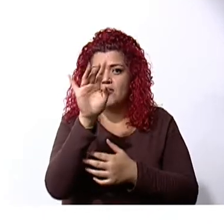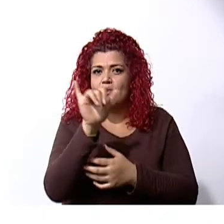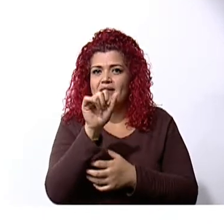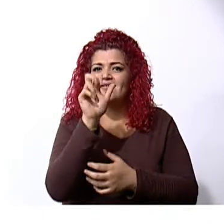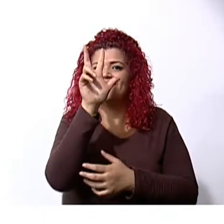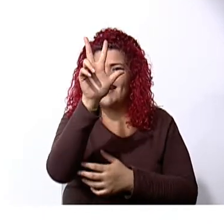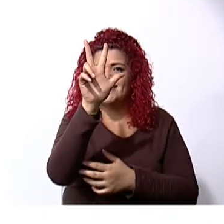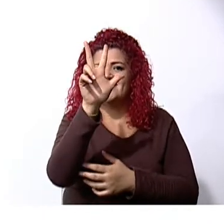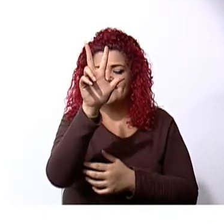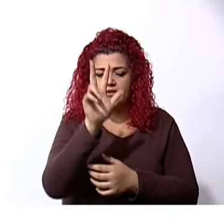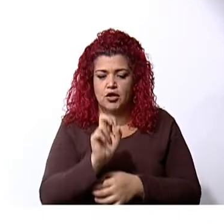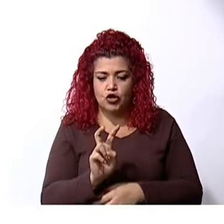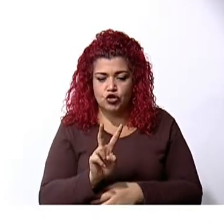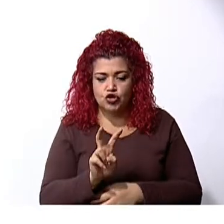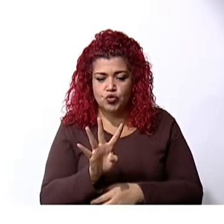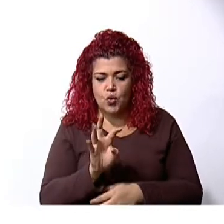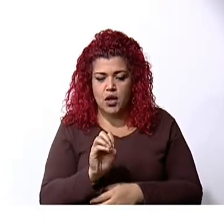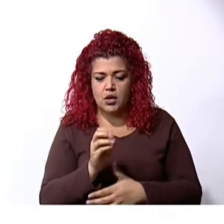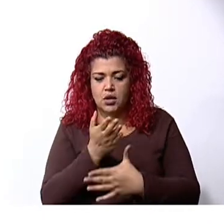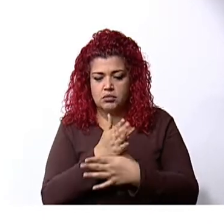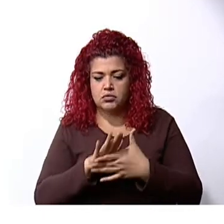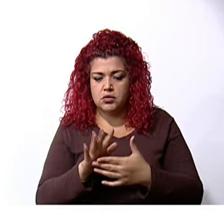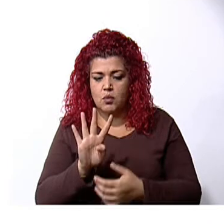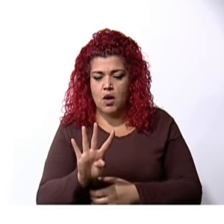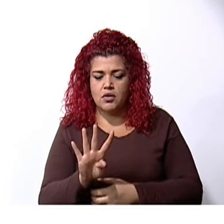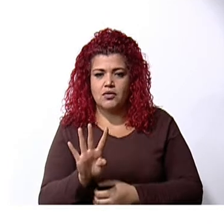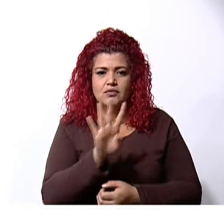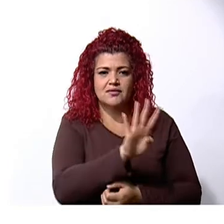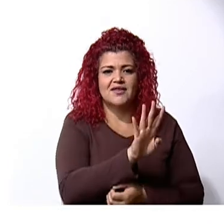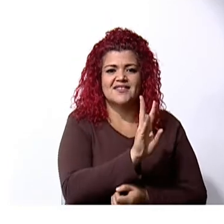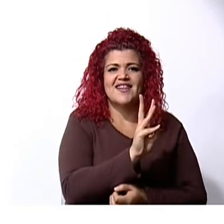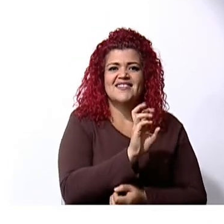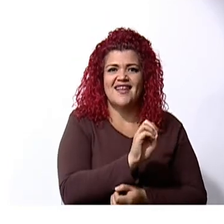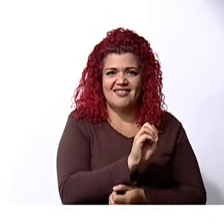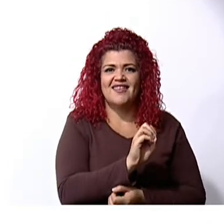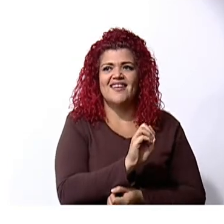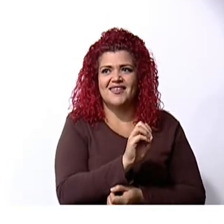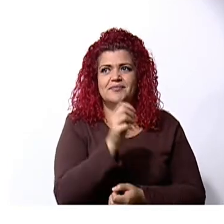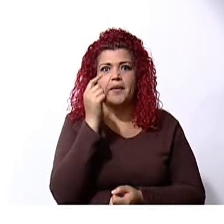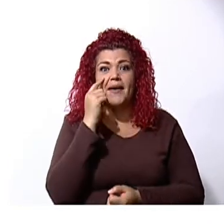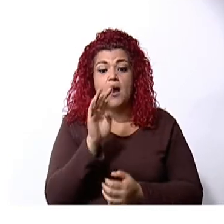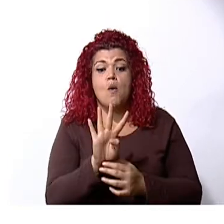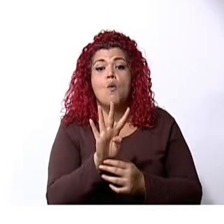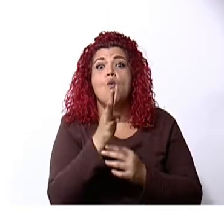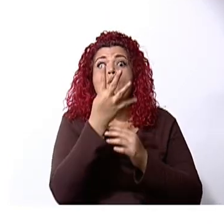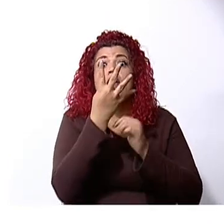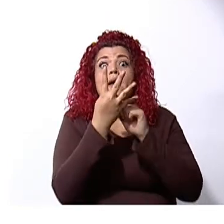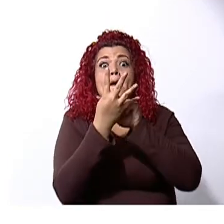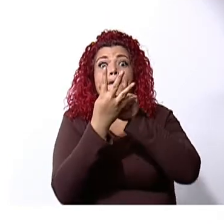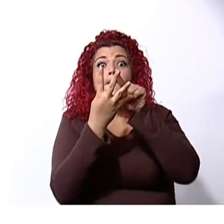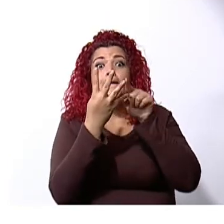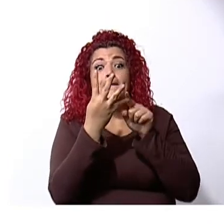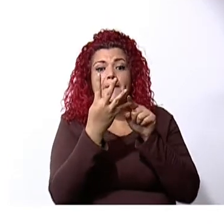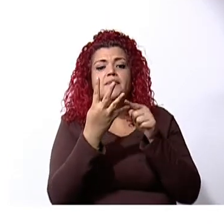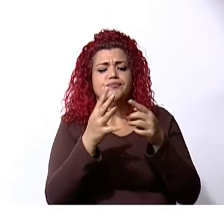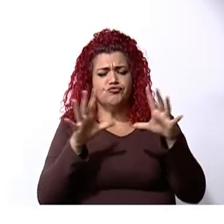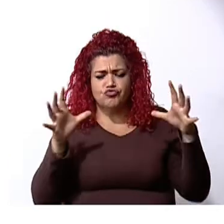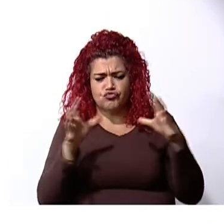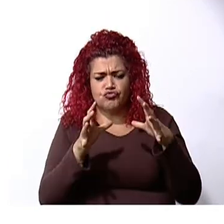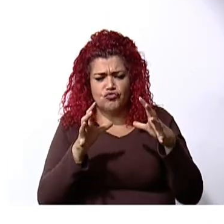240 entre 4, 60. ¿Qué estamos obteniendo ahí? La cuarta parte de la